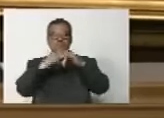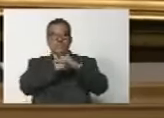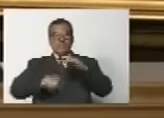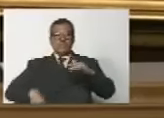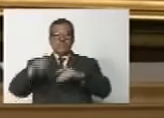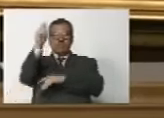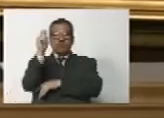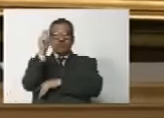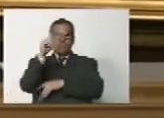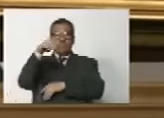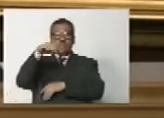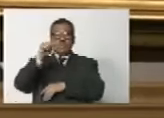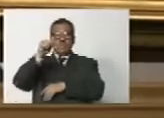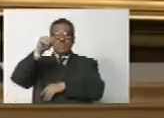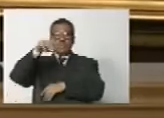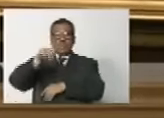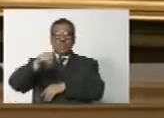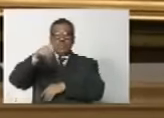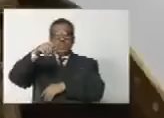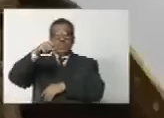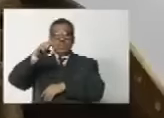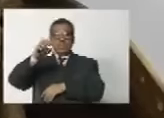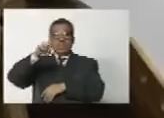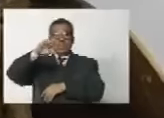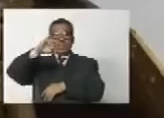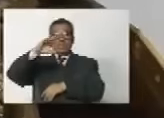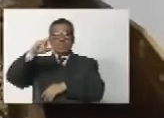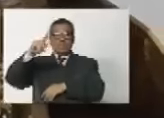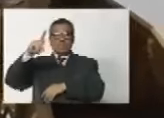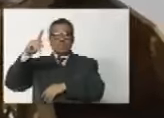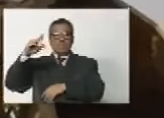vicepresidente, diputada América Pérez.